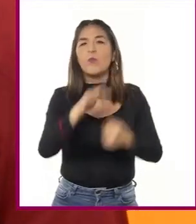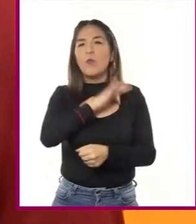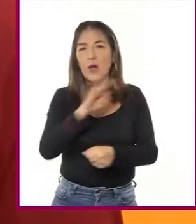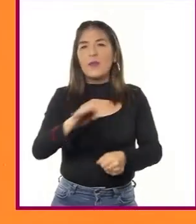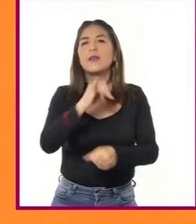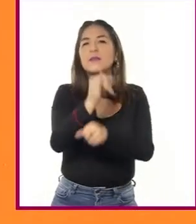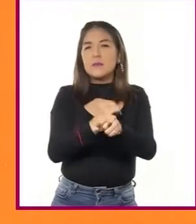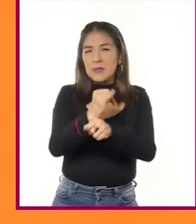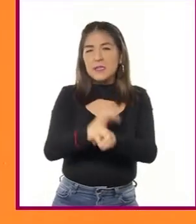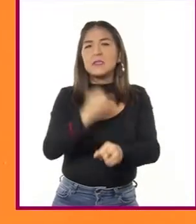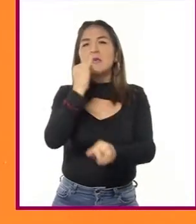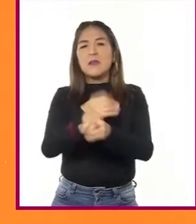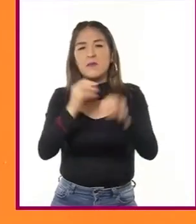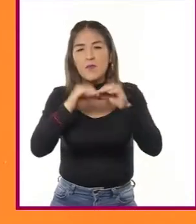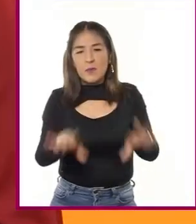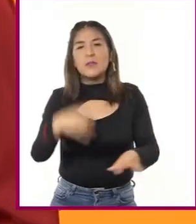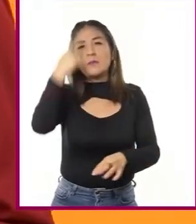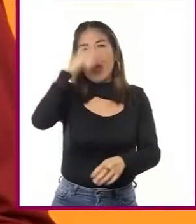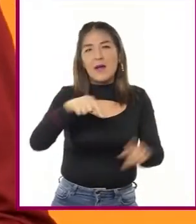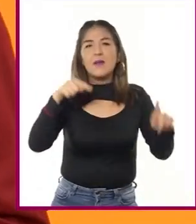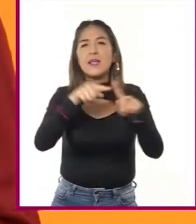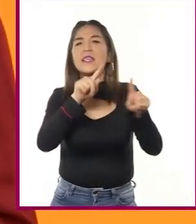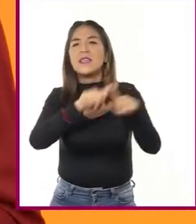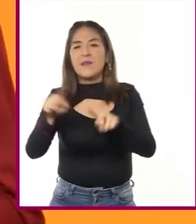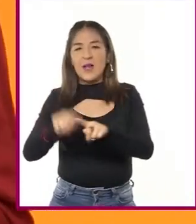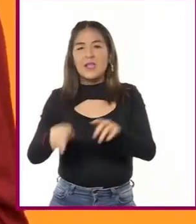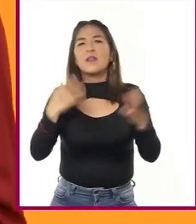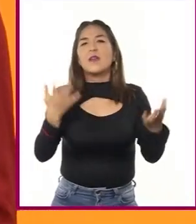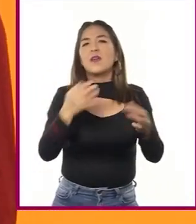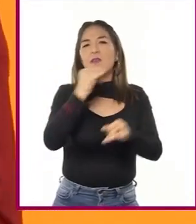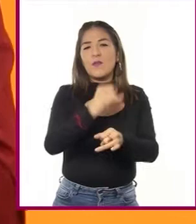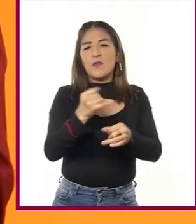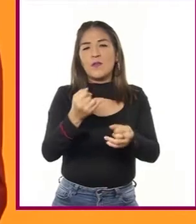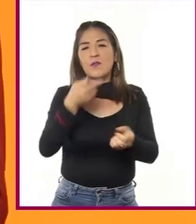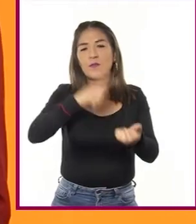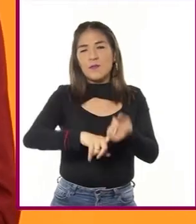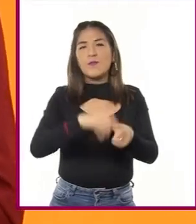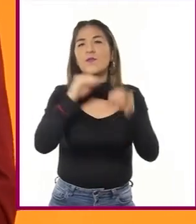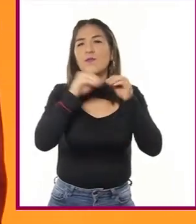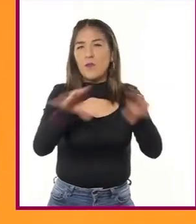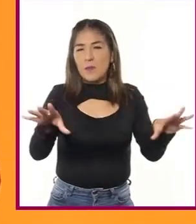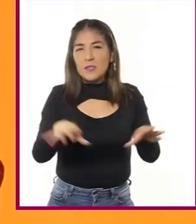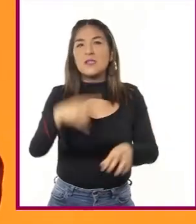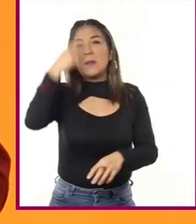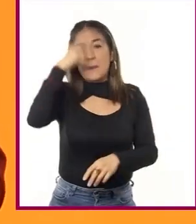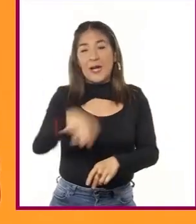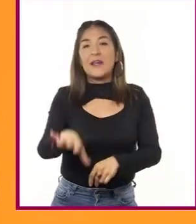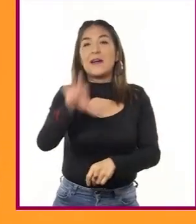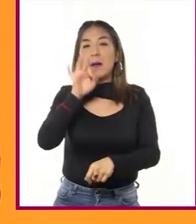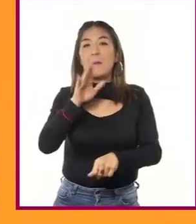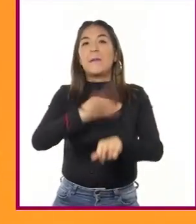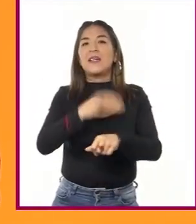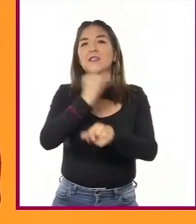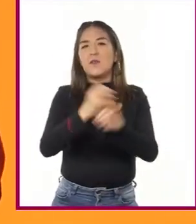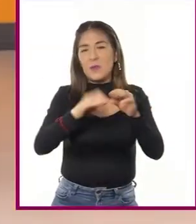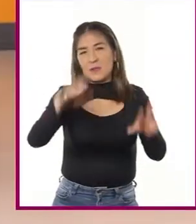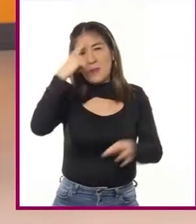buscar información más precisa en diferentes fuentes para obtener más datos que nos sean de